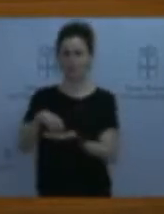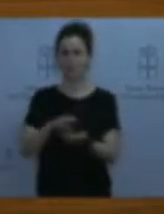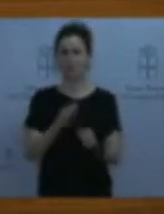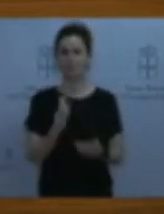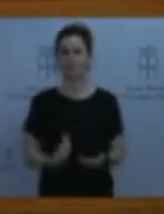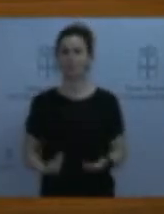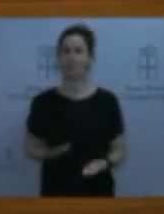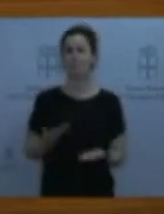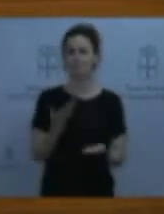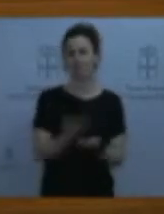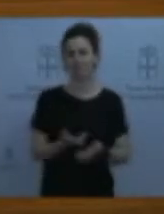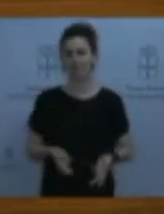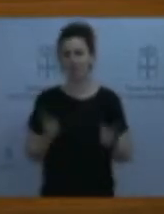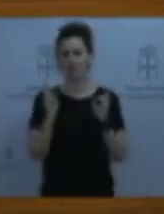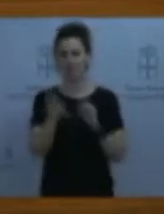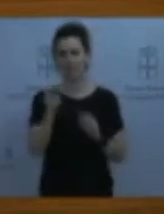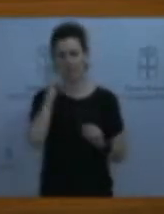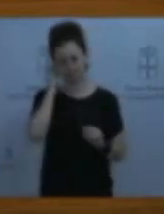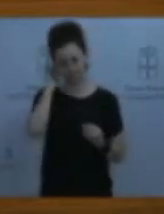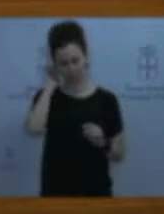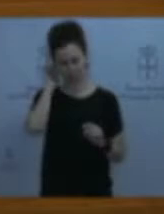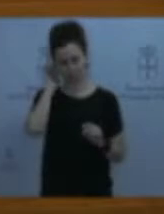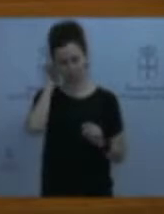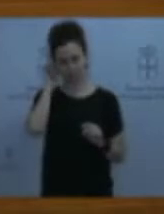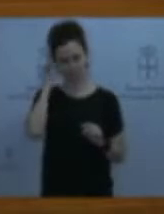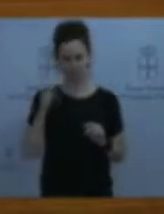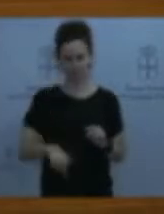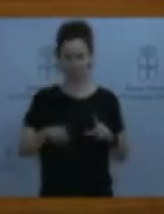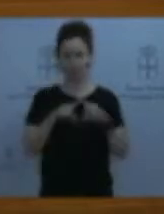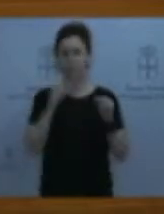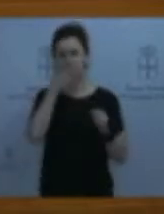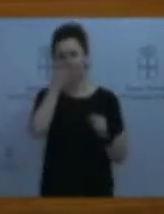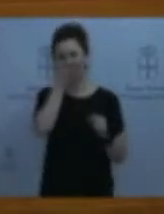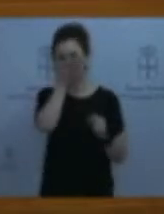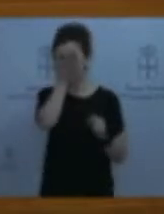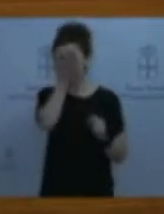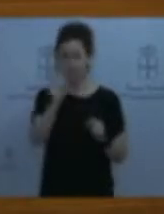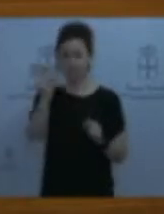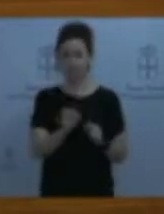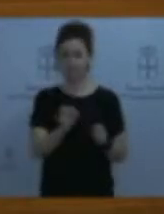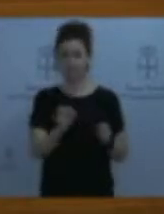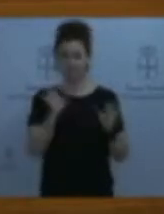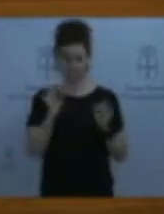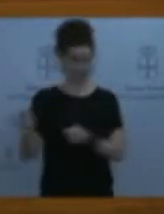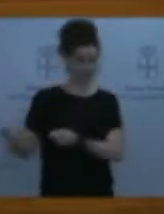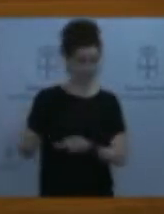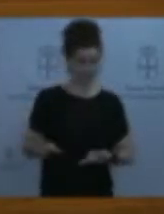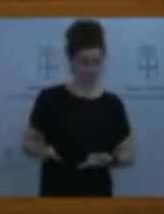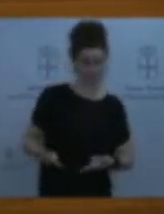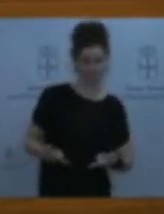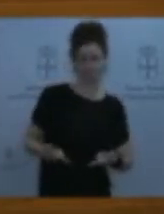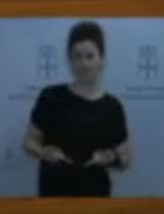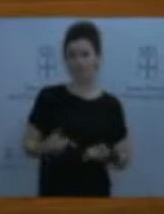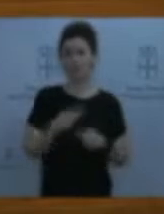la libertad de elección. En Asturias el porcentaje de emigrantes en los centros públicos es del 6% y